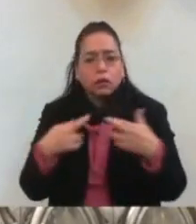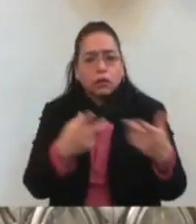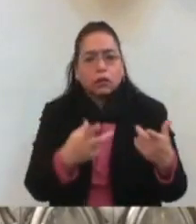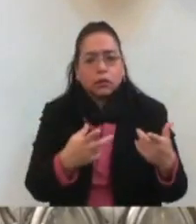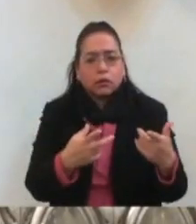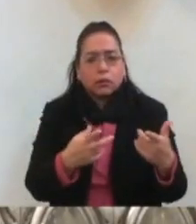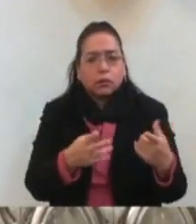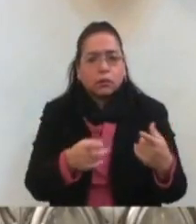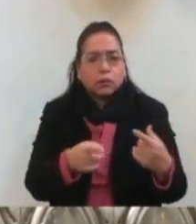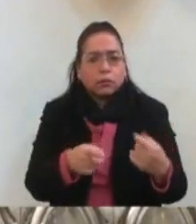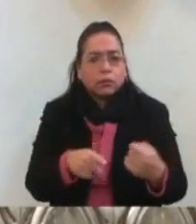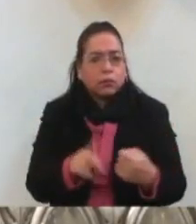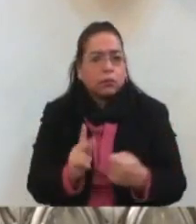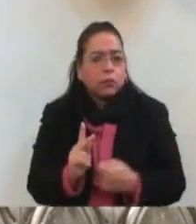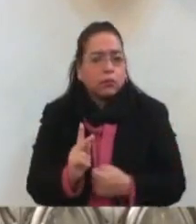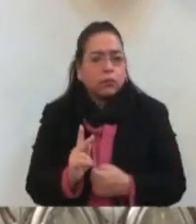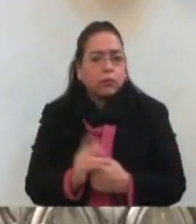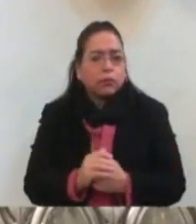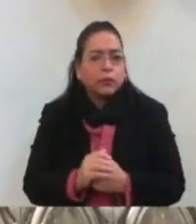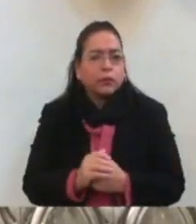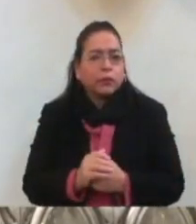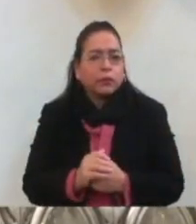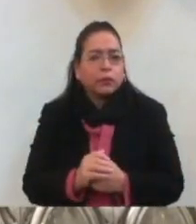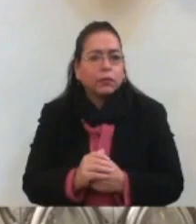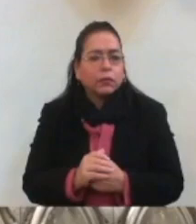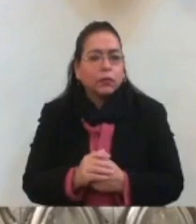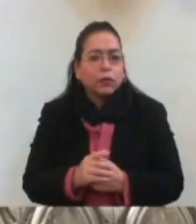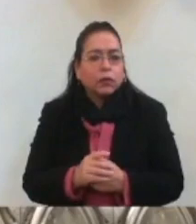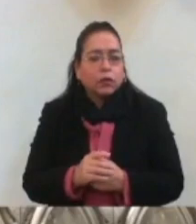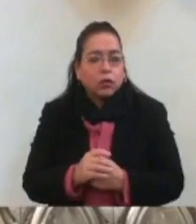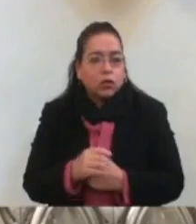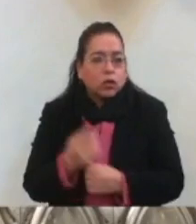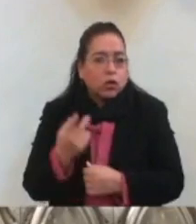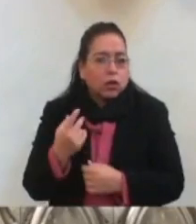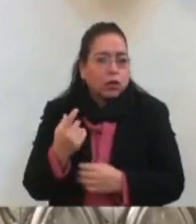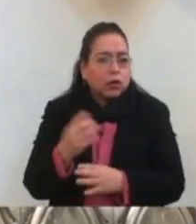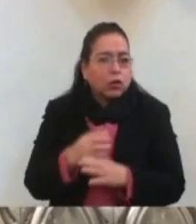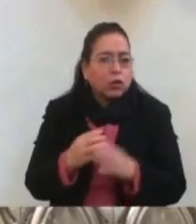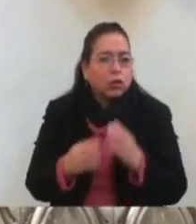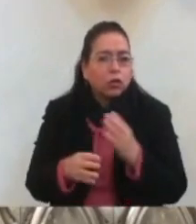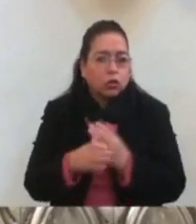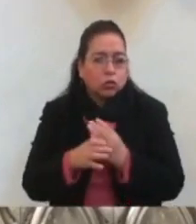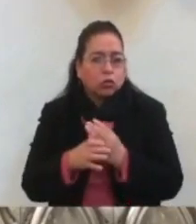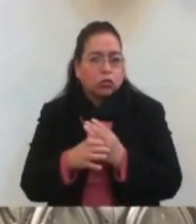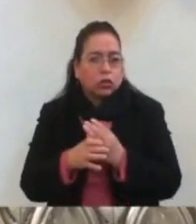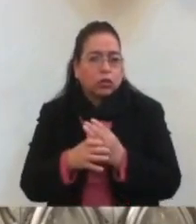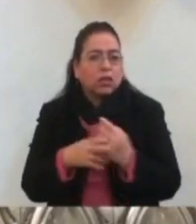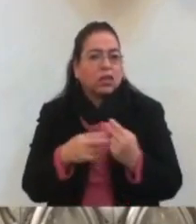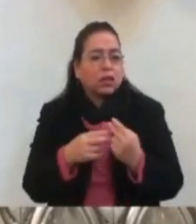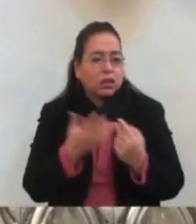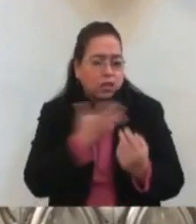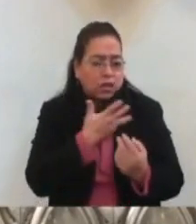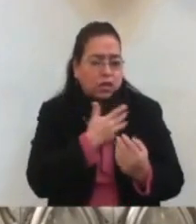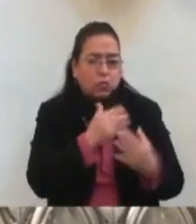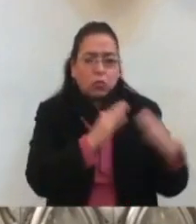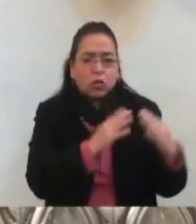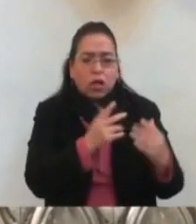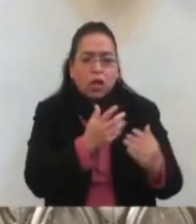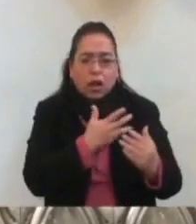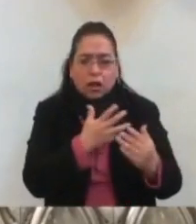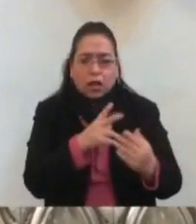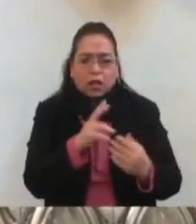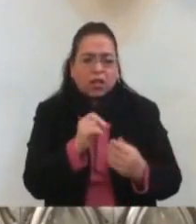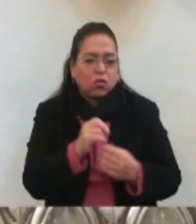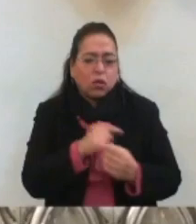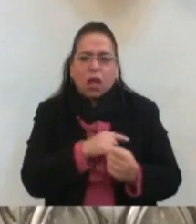pero regalar no solo aquello que nos sobra o que incluso